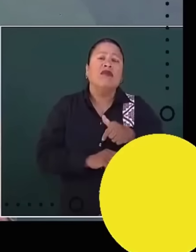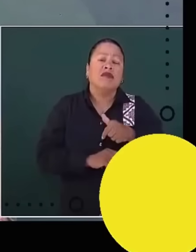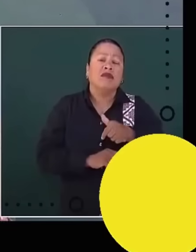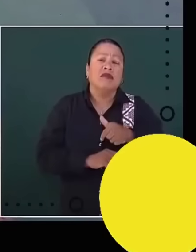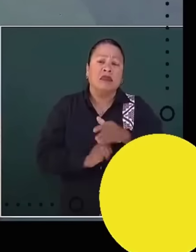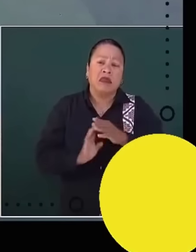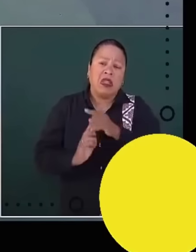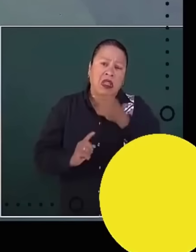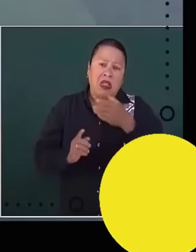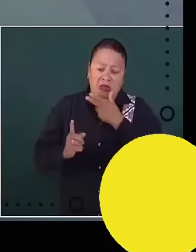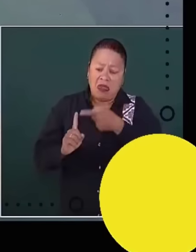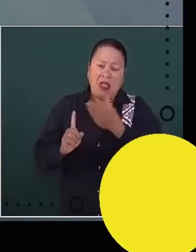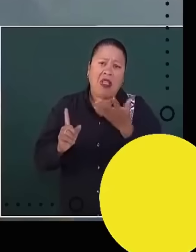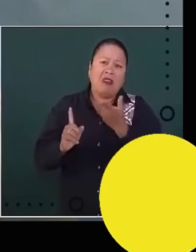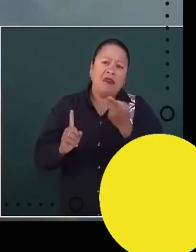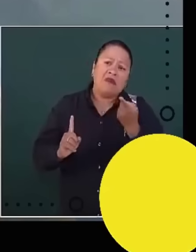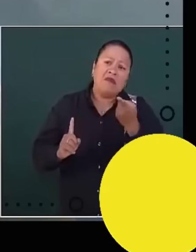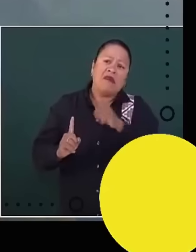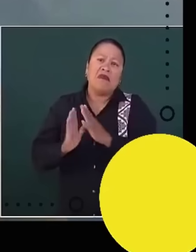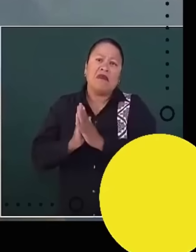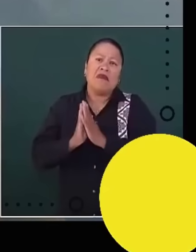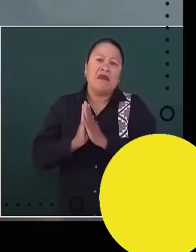ordena